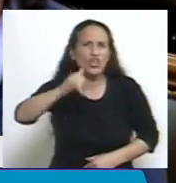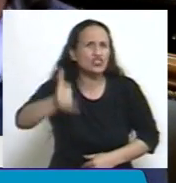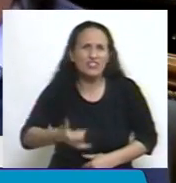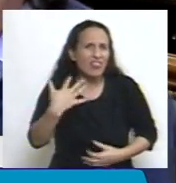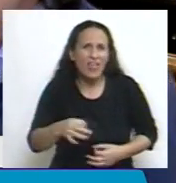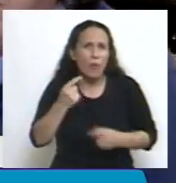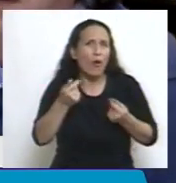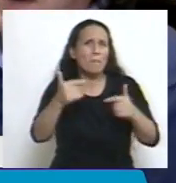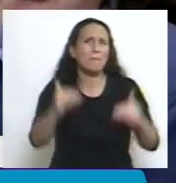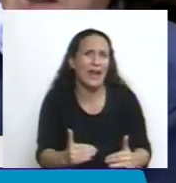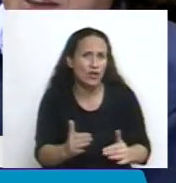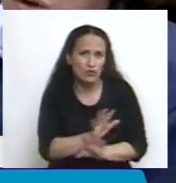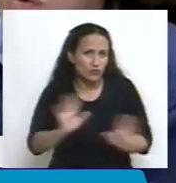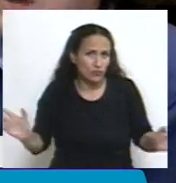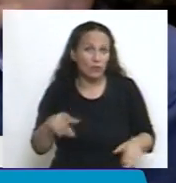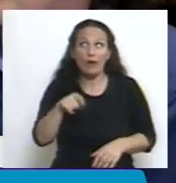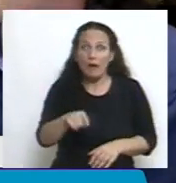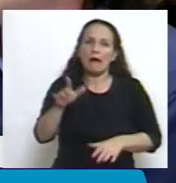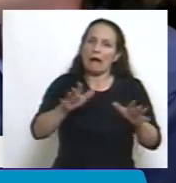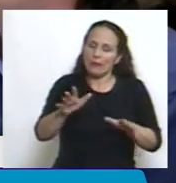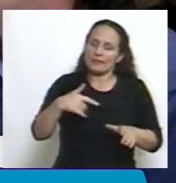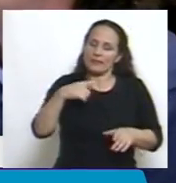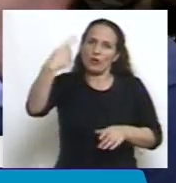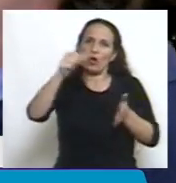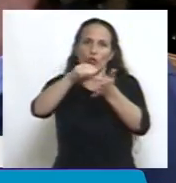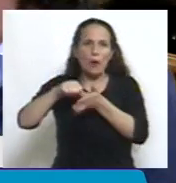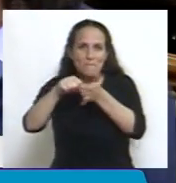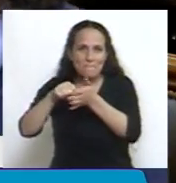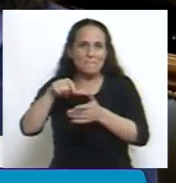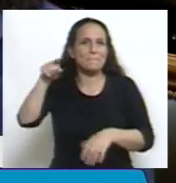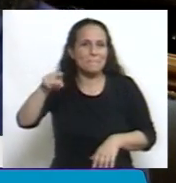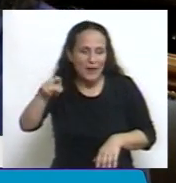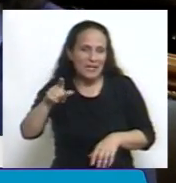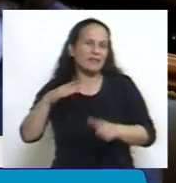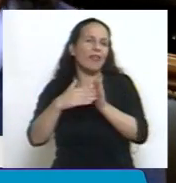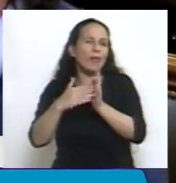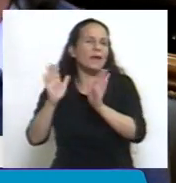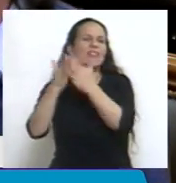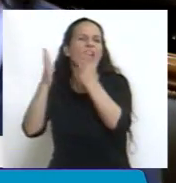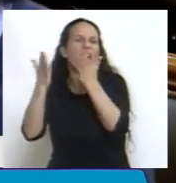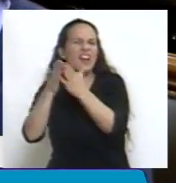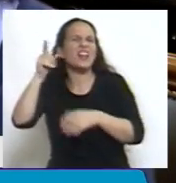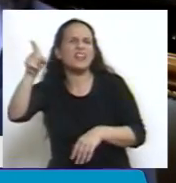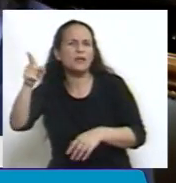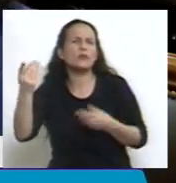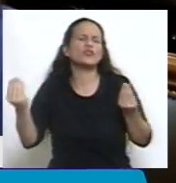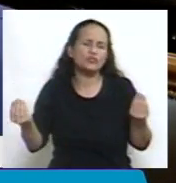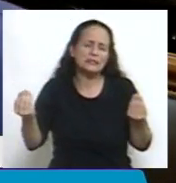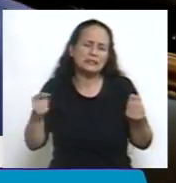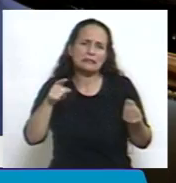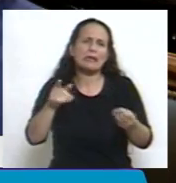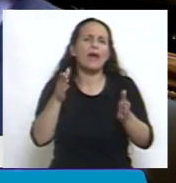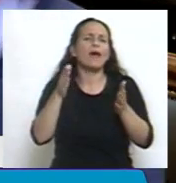centrales, y a veces se estudia en nuestros países, con los libros de texto de los países centrales, la tasa de interés en nuestro país